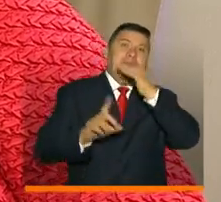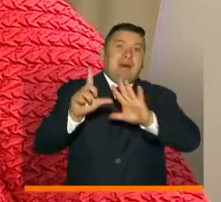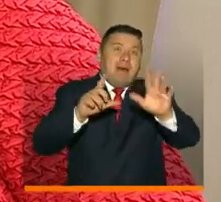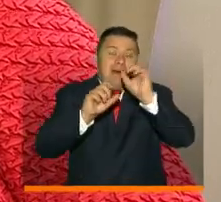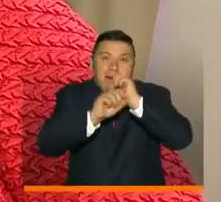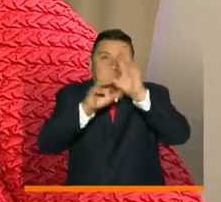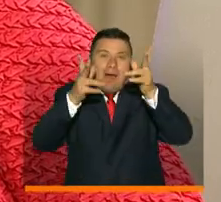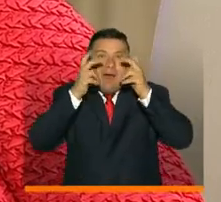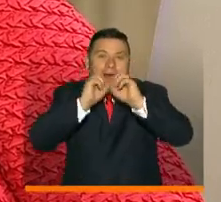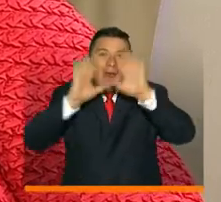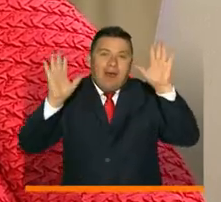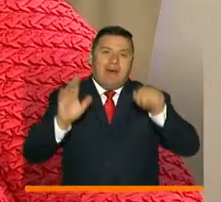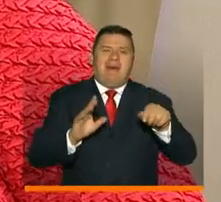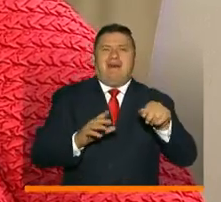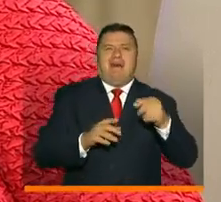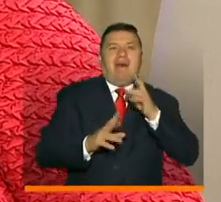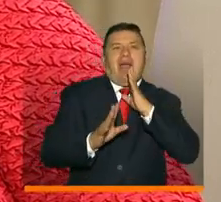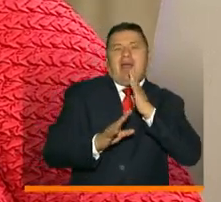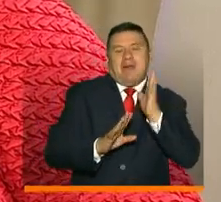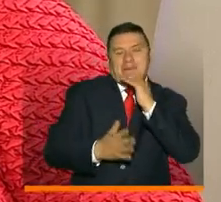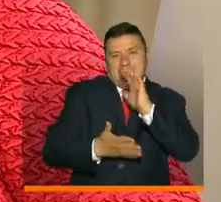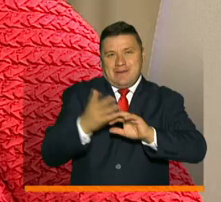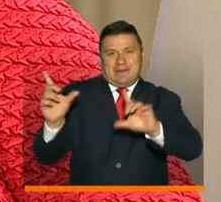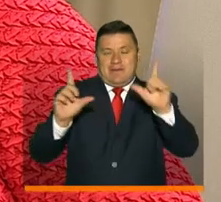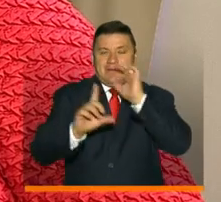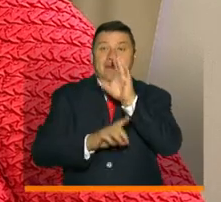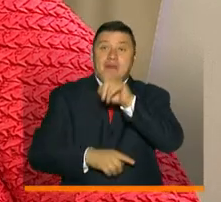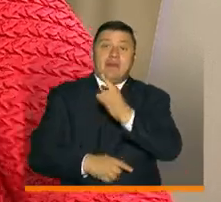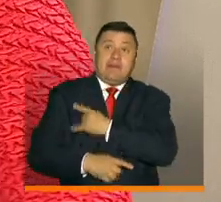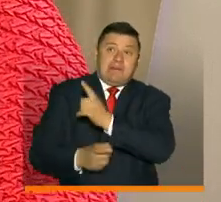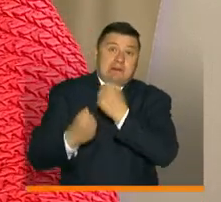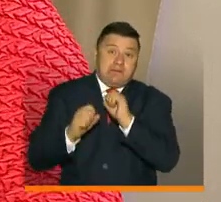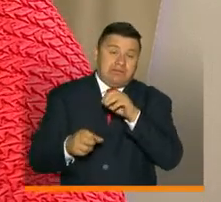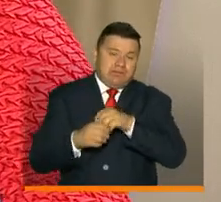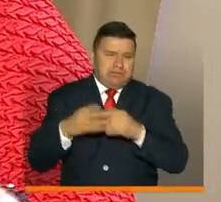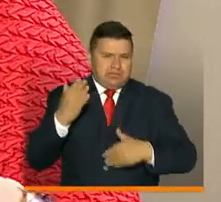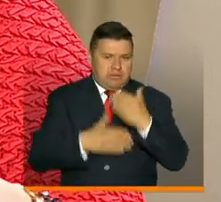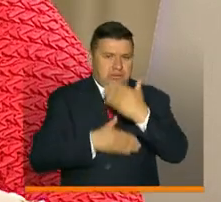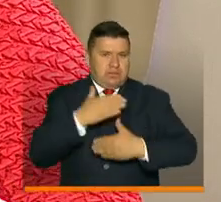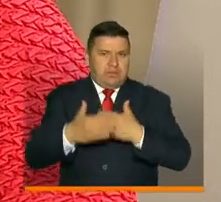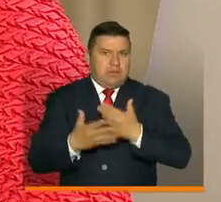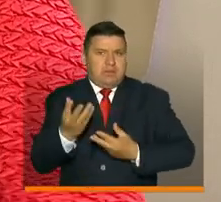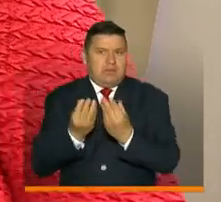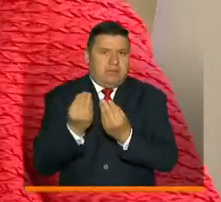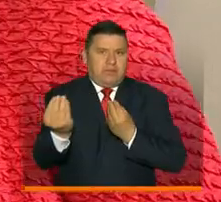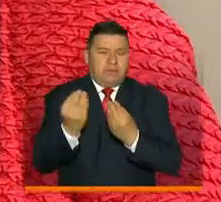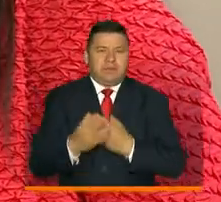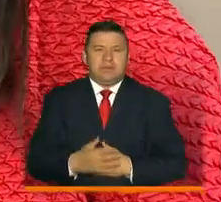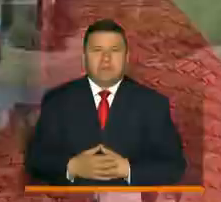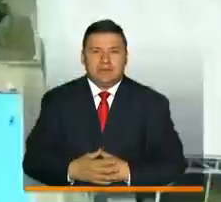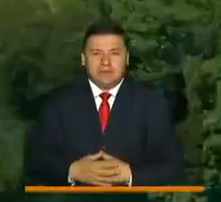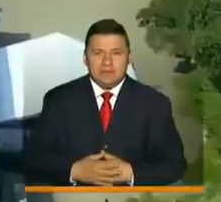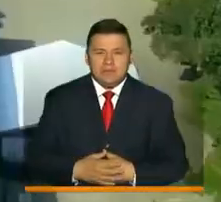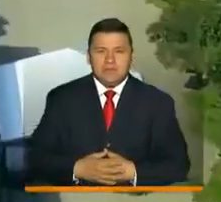el reconocimiento a este esfuerzo grandísimo que están haciendo también las universidades por iniciar un proceso de alternancia.